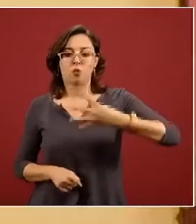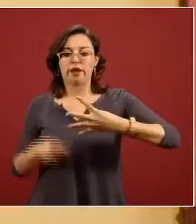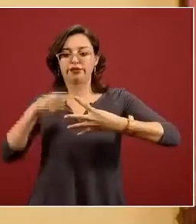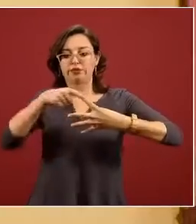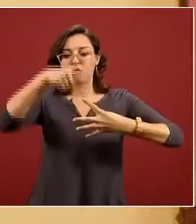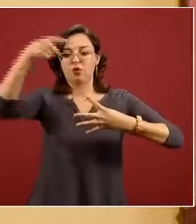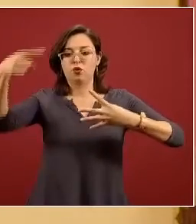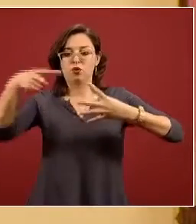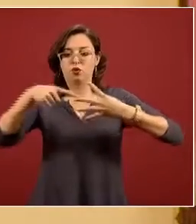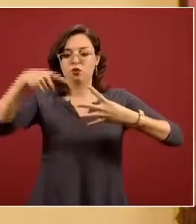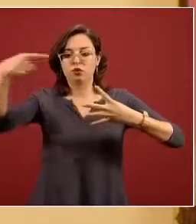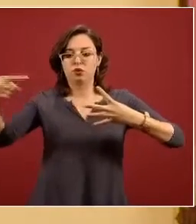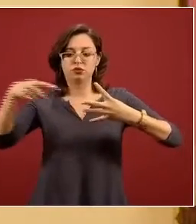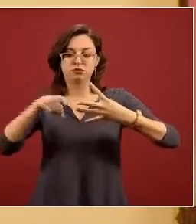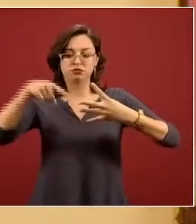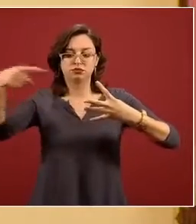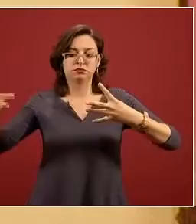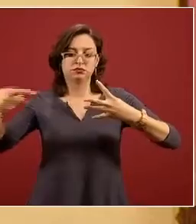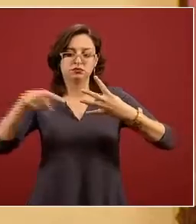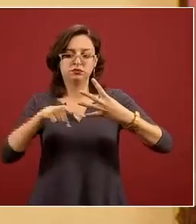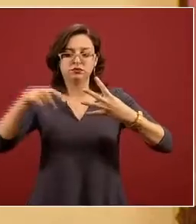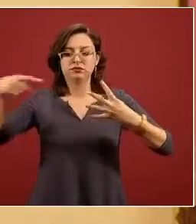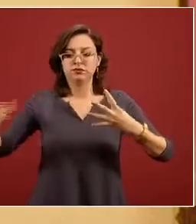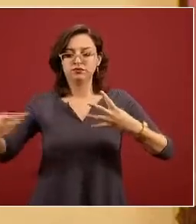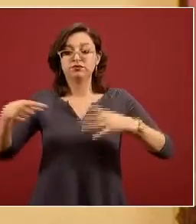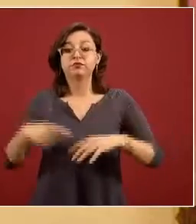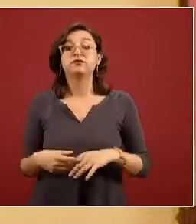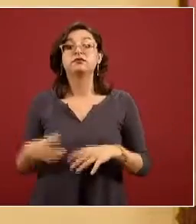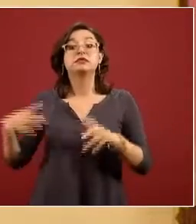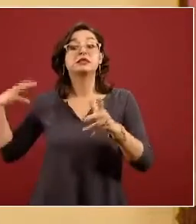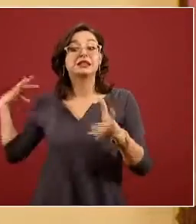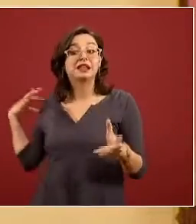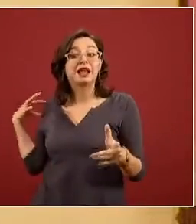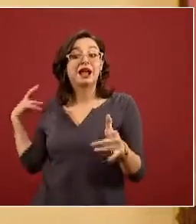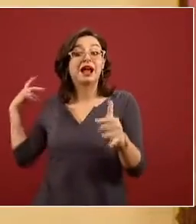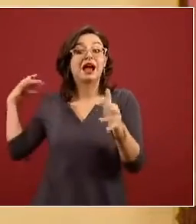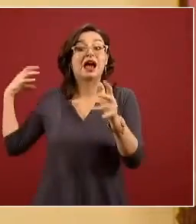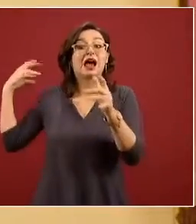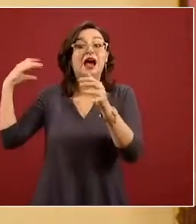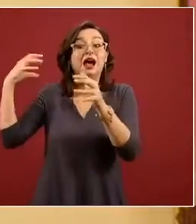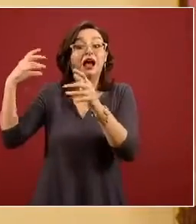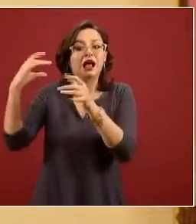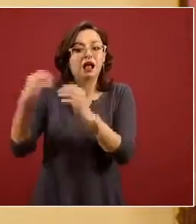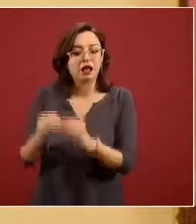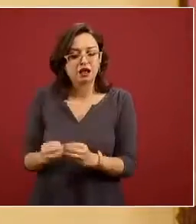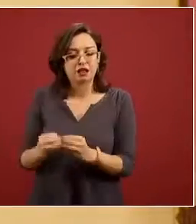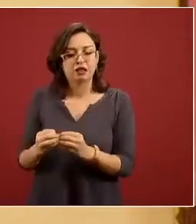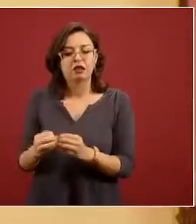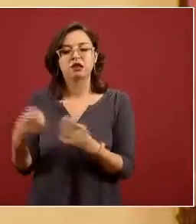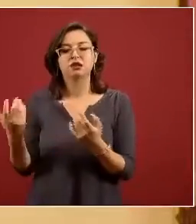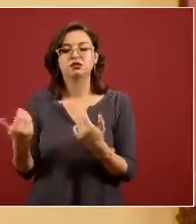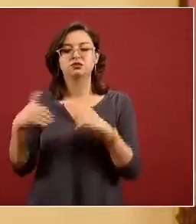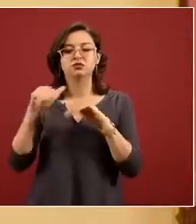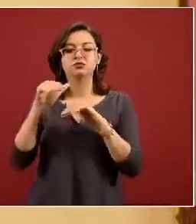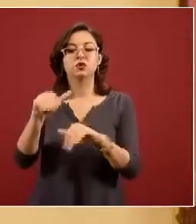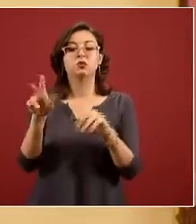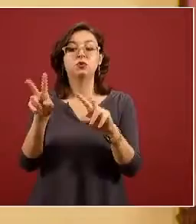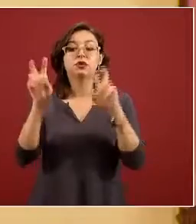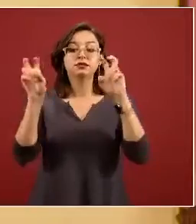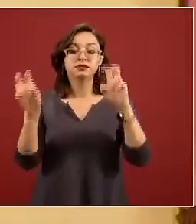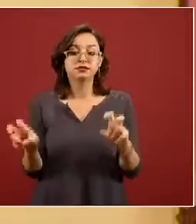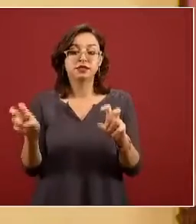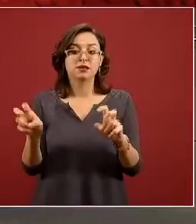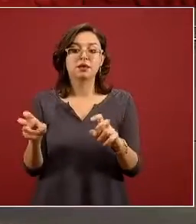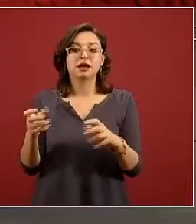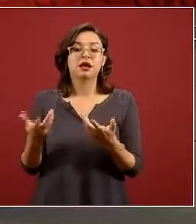estado presentando, recordando que son curvas de casos acumulados, es decir, cómo se van acumulando en relación hasta